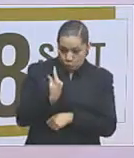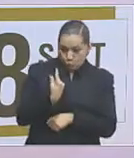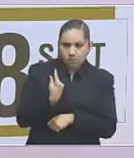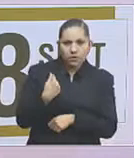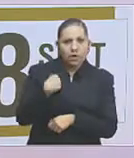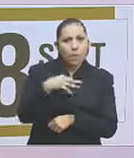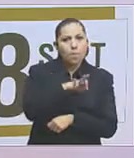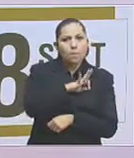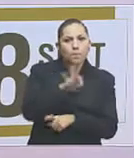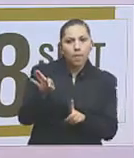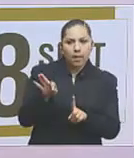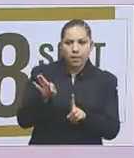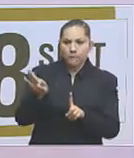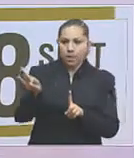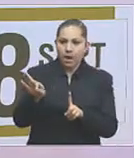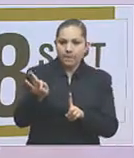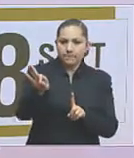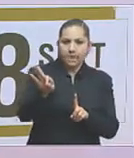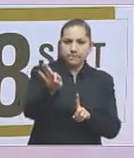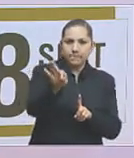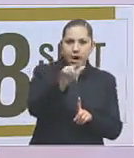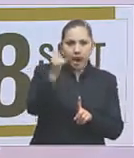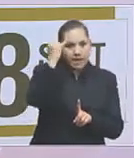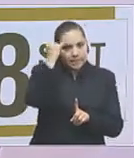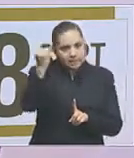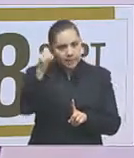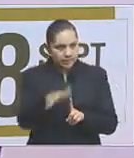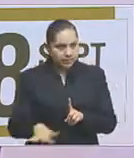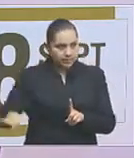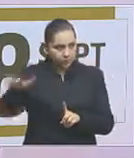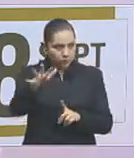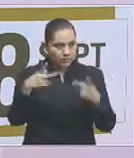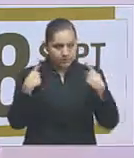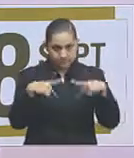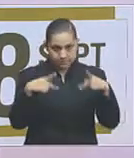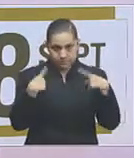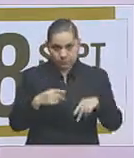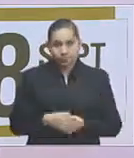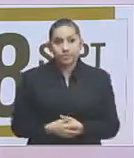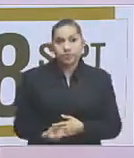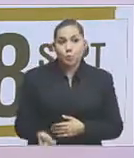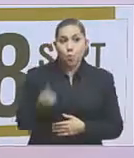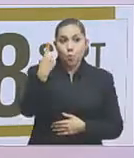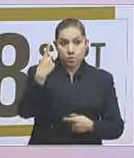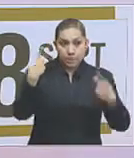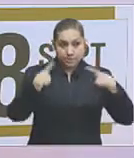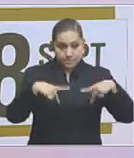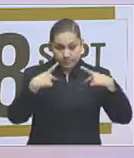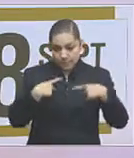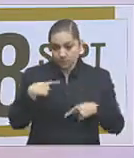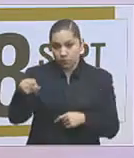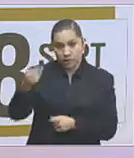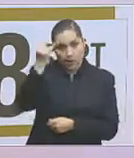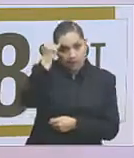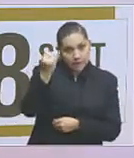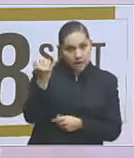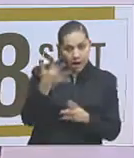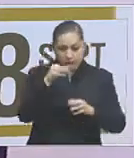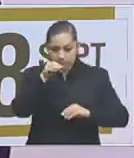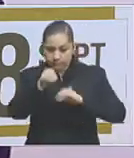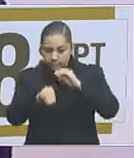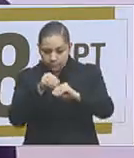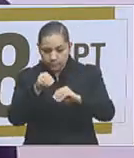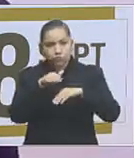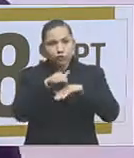percepción de los votantes una persona por ejemplo después de todo fue la que fabricó la historia del famoso pizza